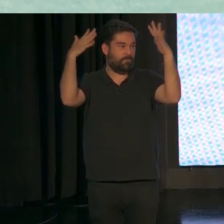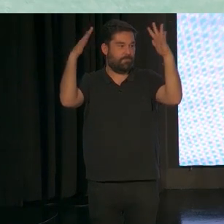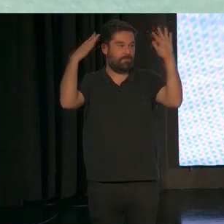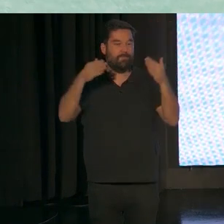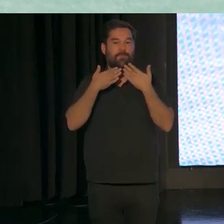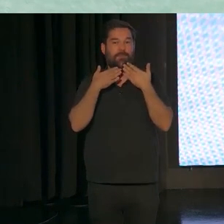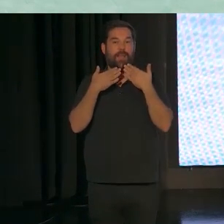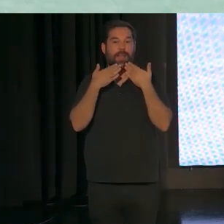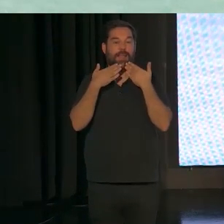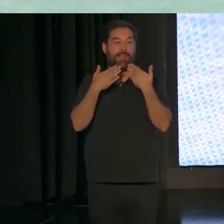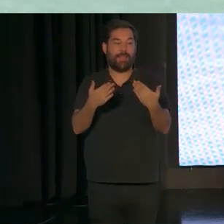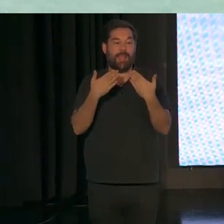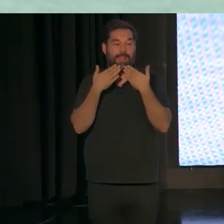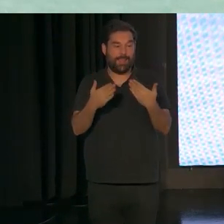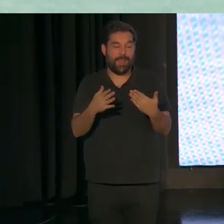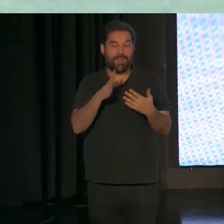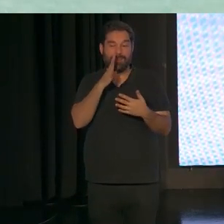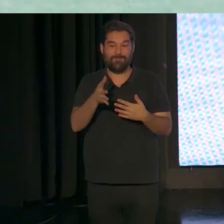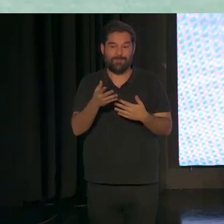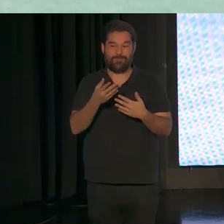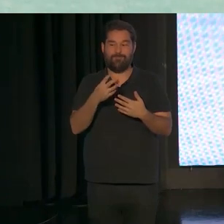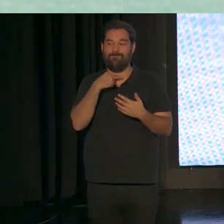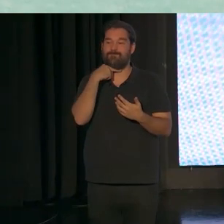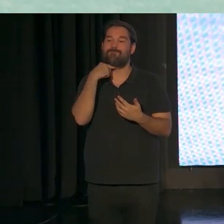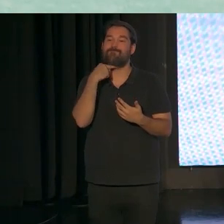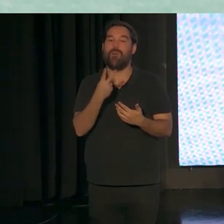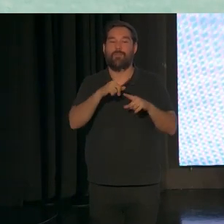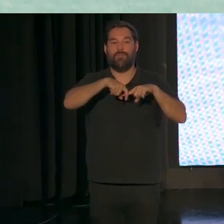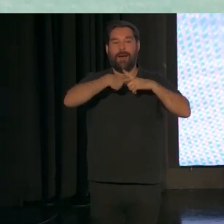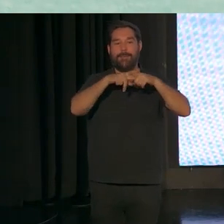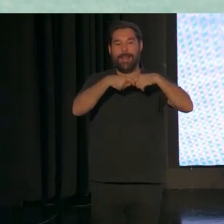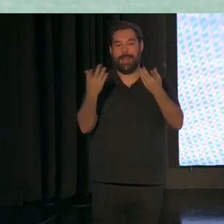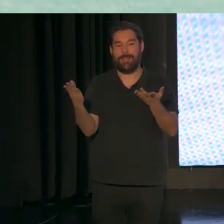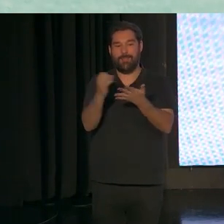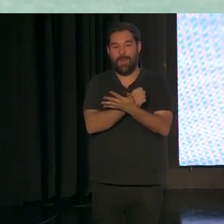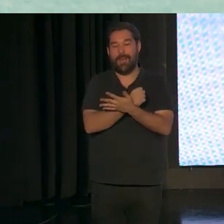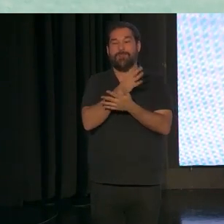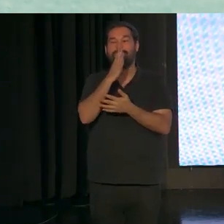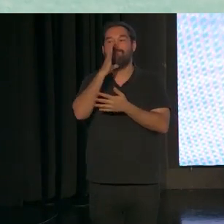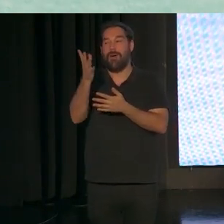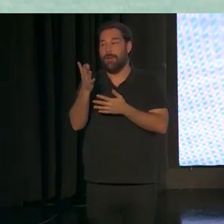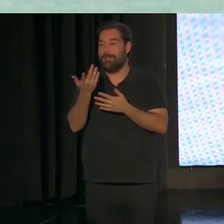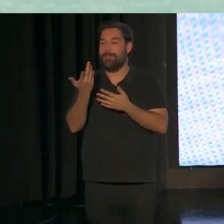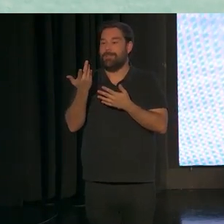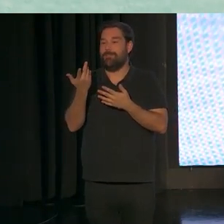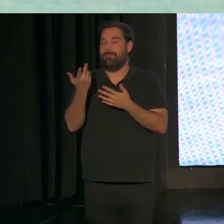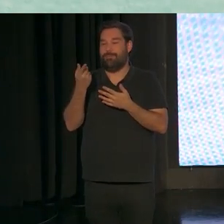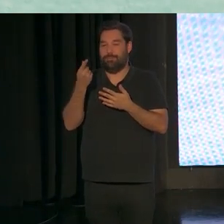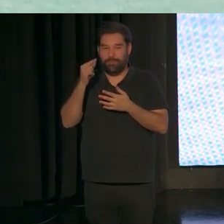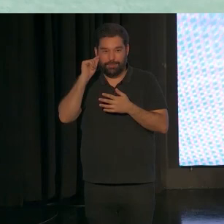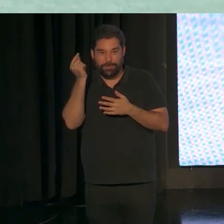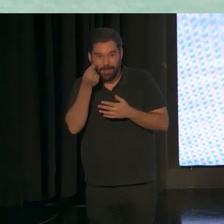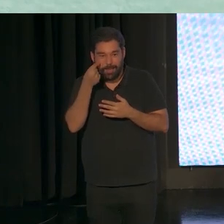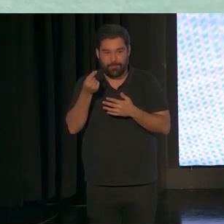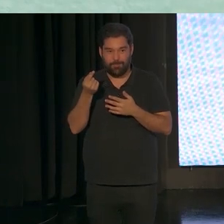Gracias soledad Gracias por traernos la voz de todas las familias por aterrizar noos que también es muy importante